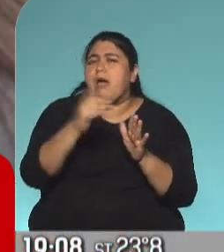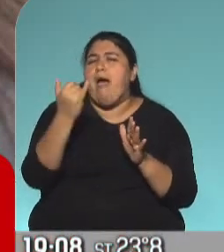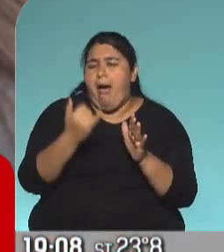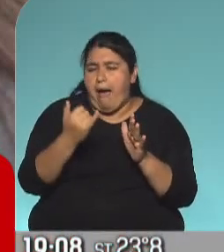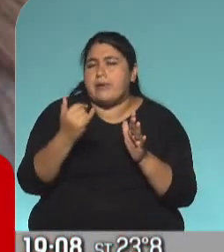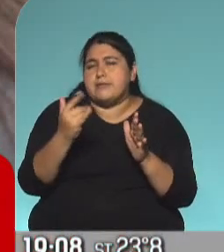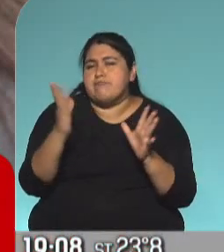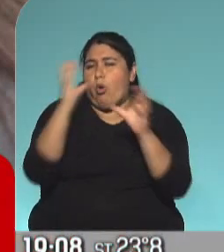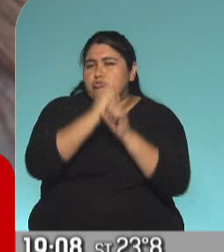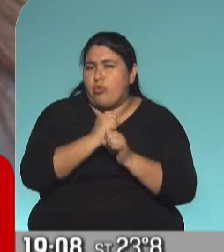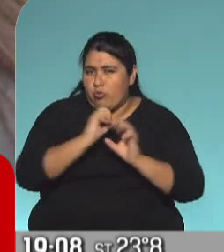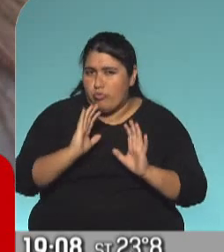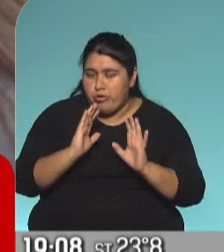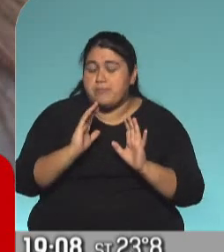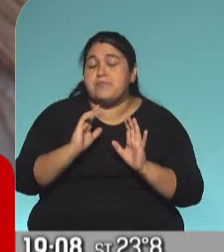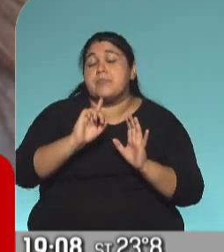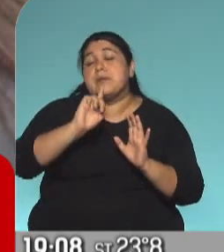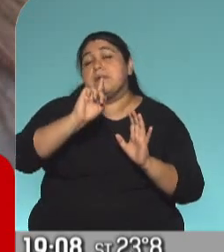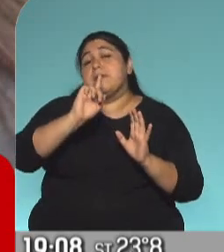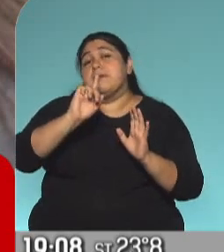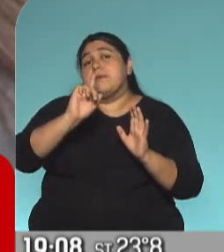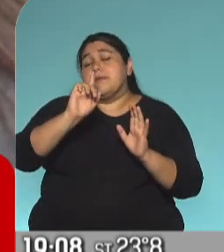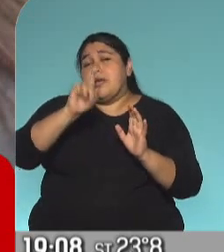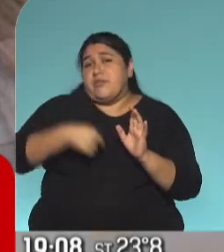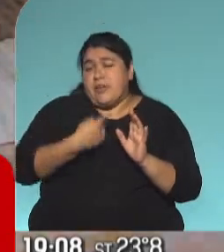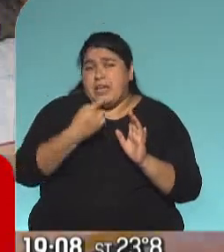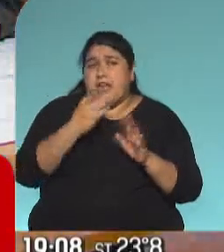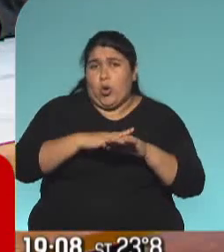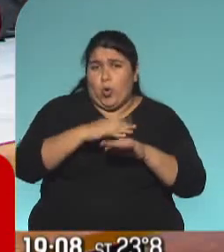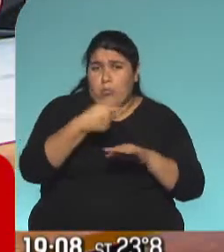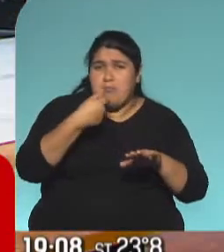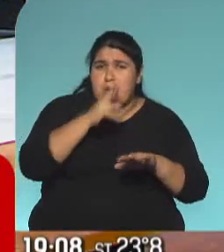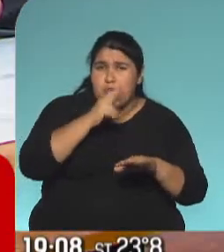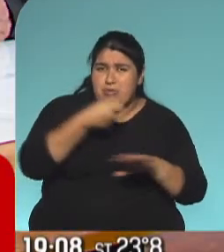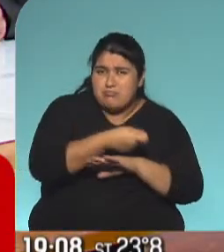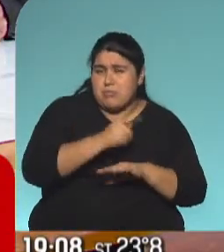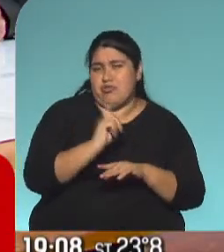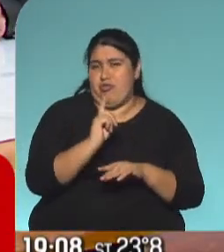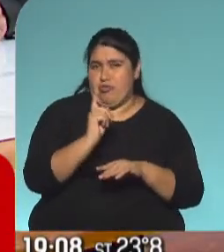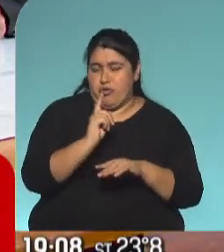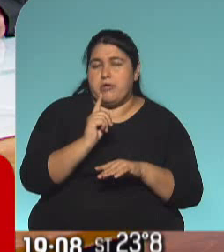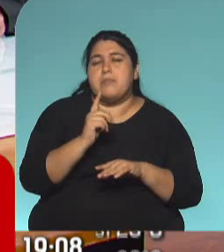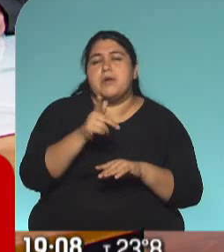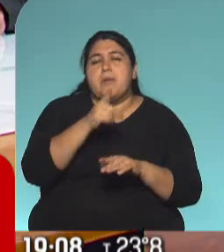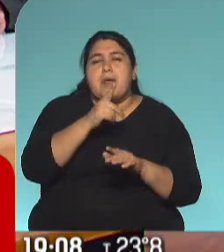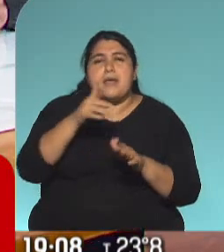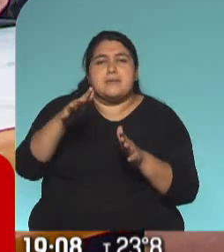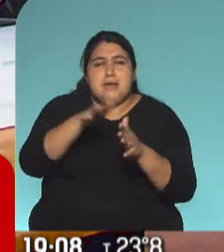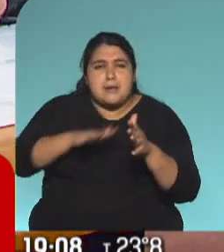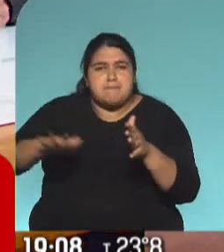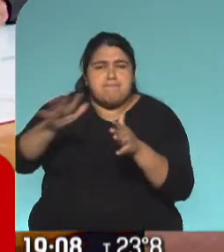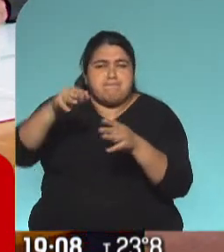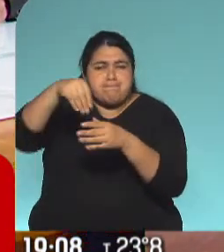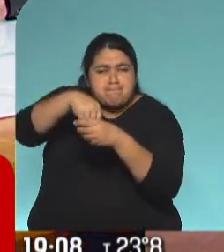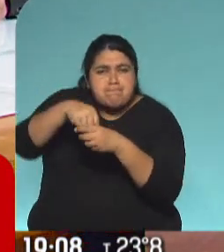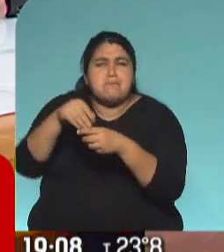irregularidad. ¿Tiene que ver esto con el femicidio? Probablemente no de manera directa, pero sí esta suerte de protección de la que estamos hablando, claro,